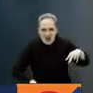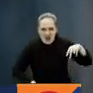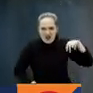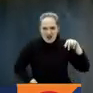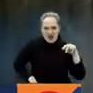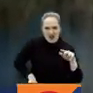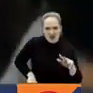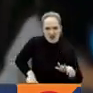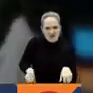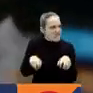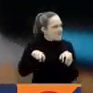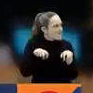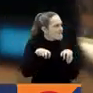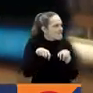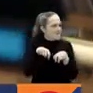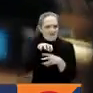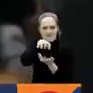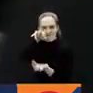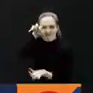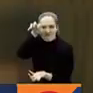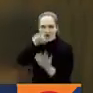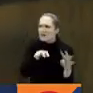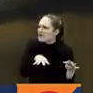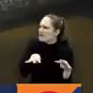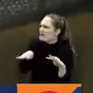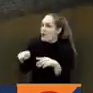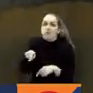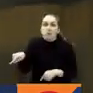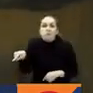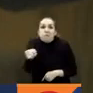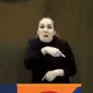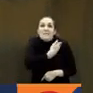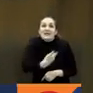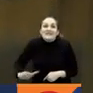Un velociraptor en medio de los gobernantes del mundo.